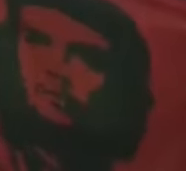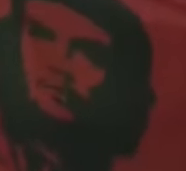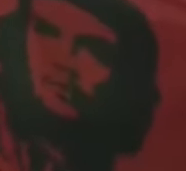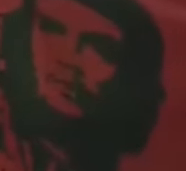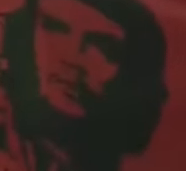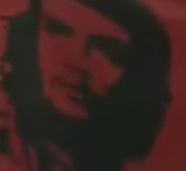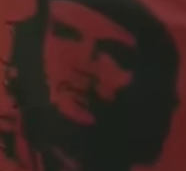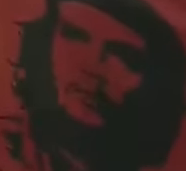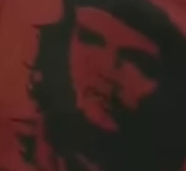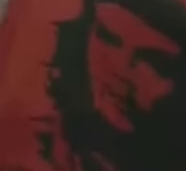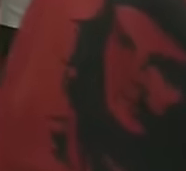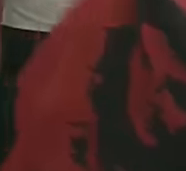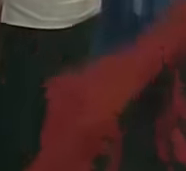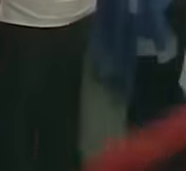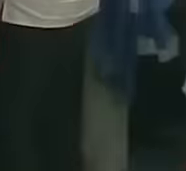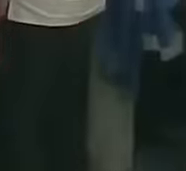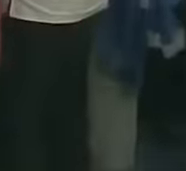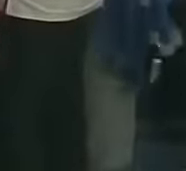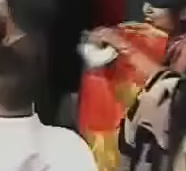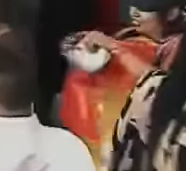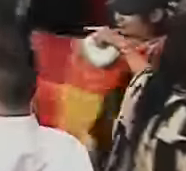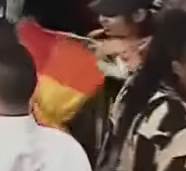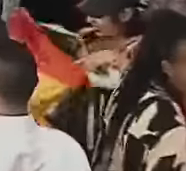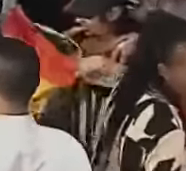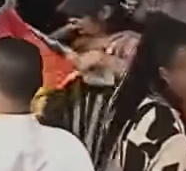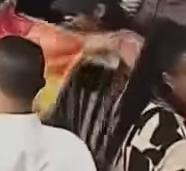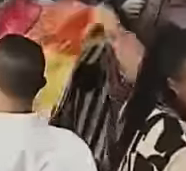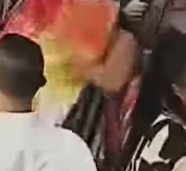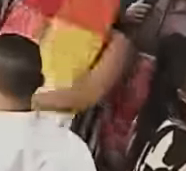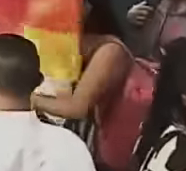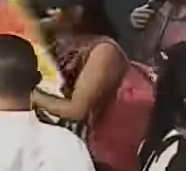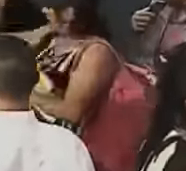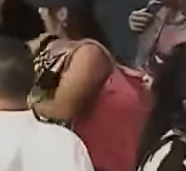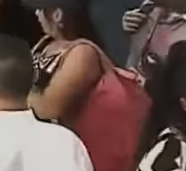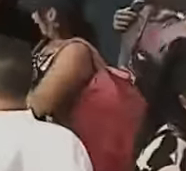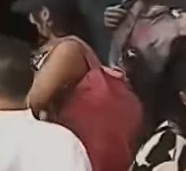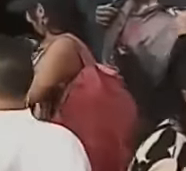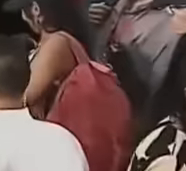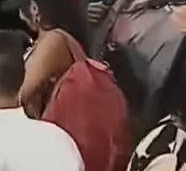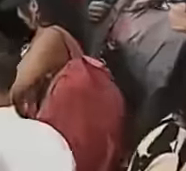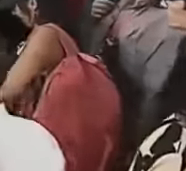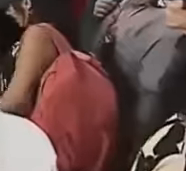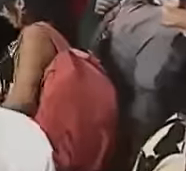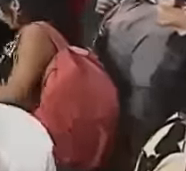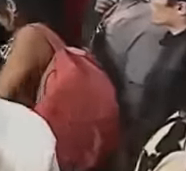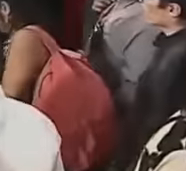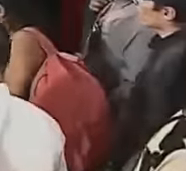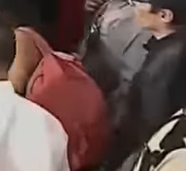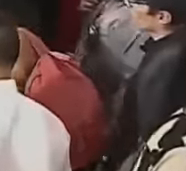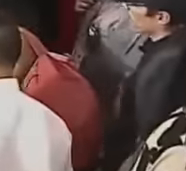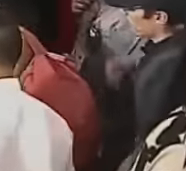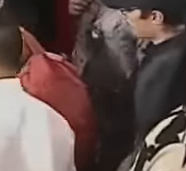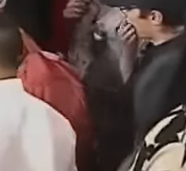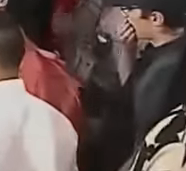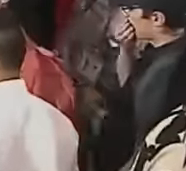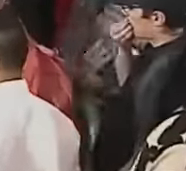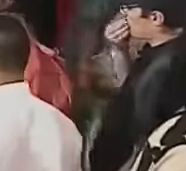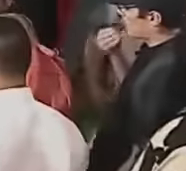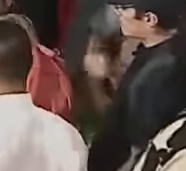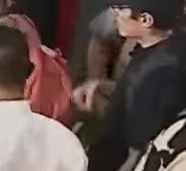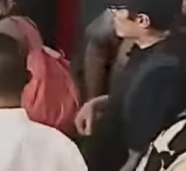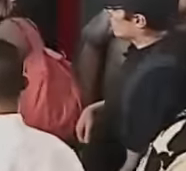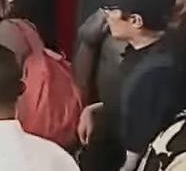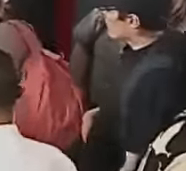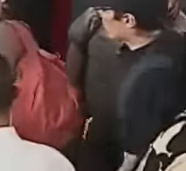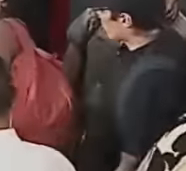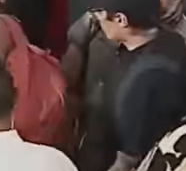participación y ese mensaje claro, preciso de los presidentes amigos de la República Bolivariana de Venezuela, el presidente